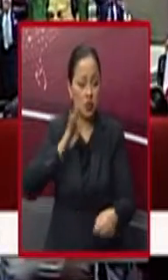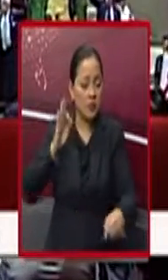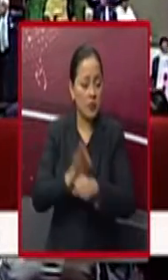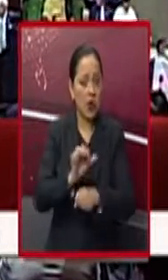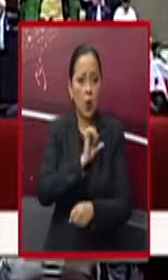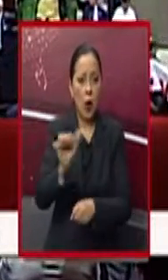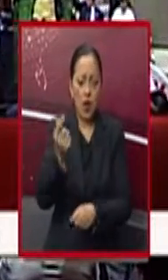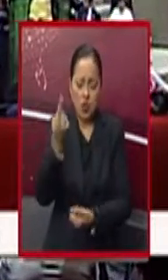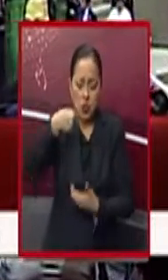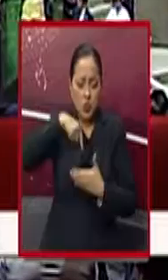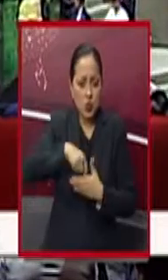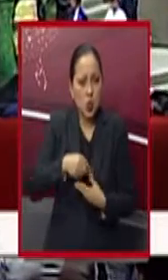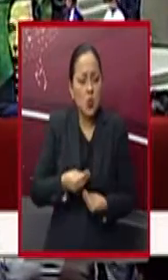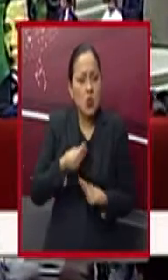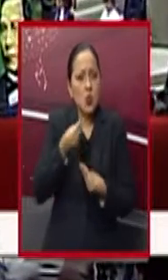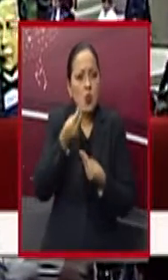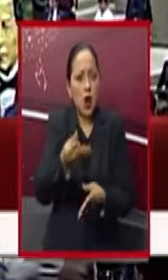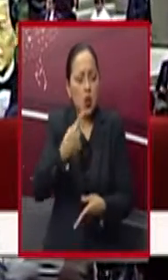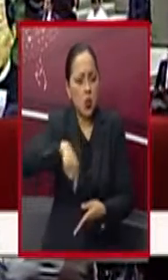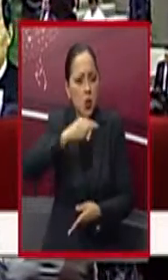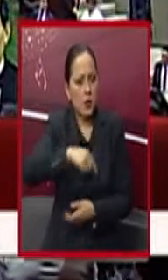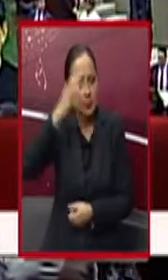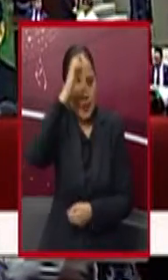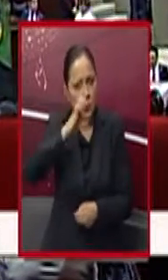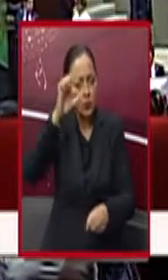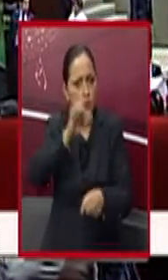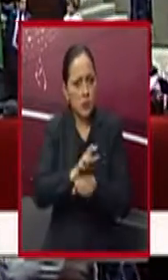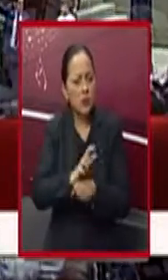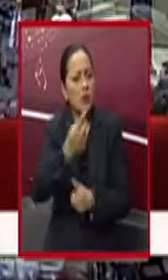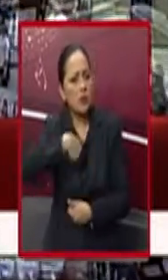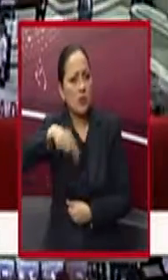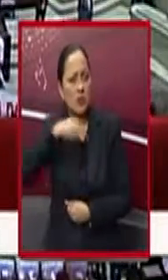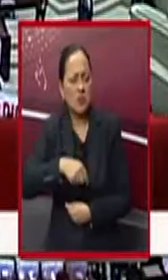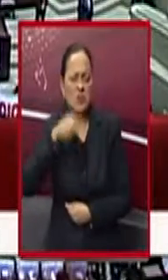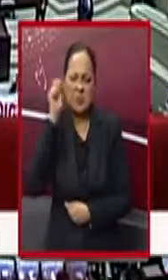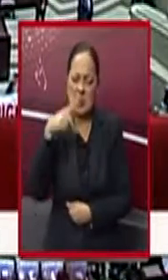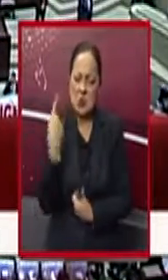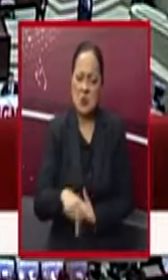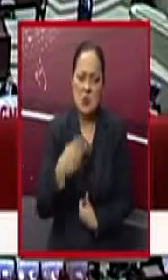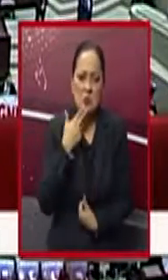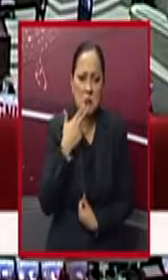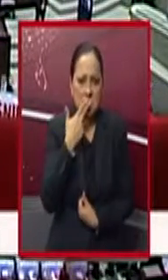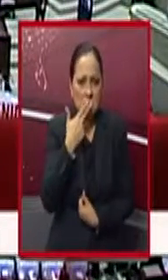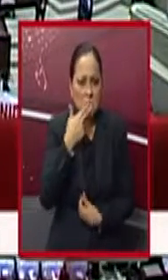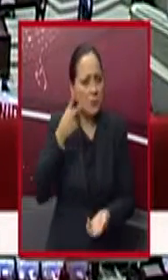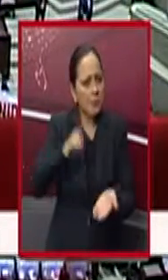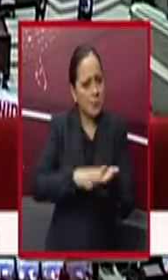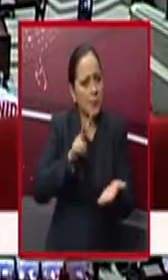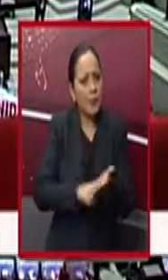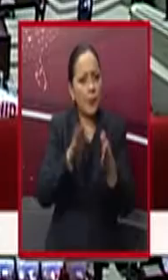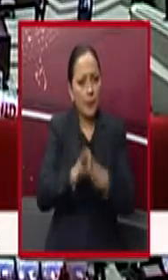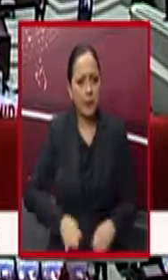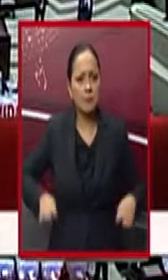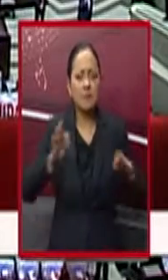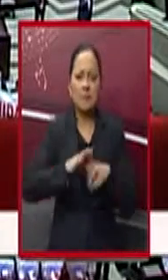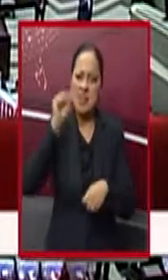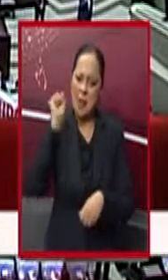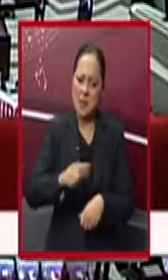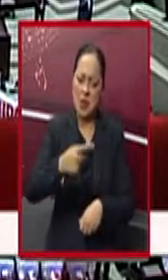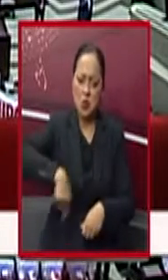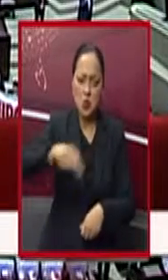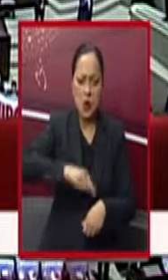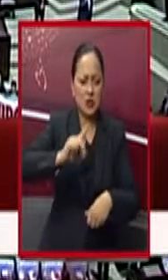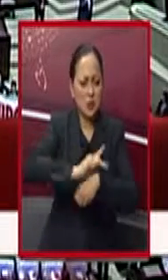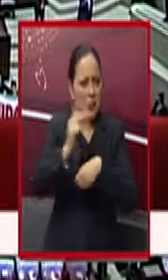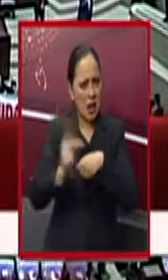nuestra esencia, nuestra cultura, nuestras raíces y sobre todo nuestro territorio